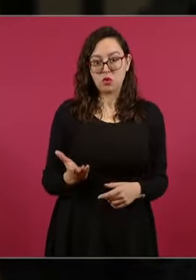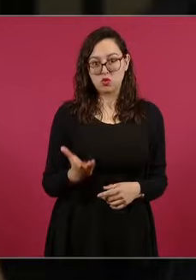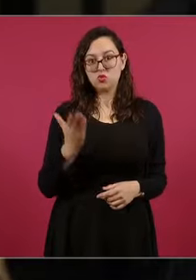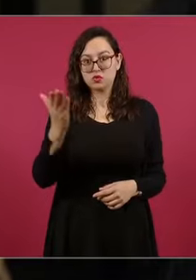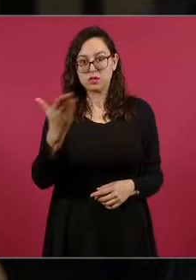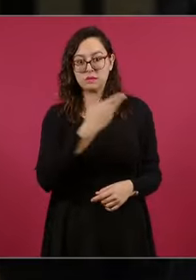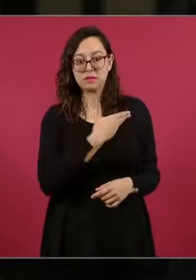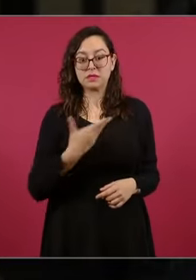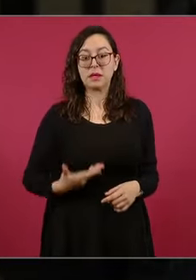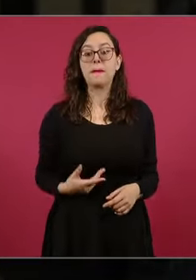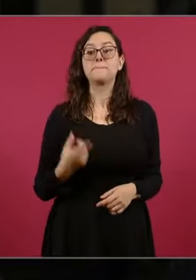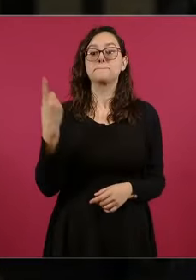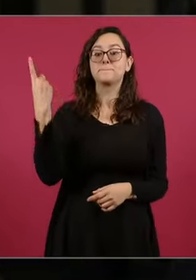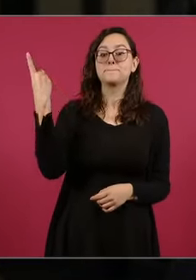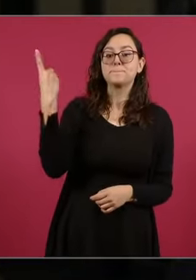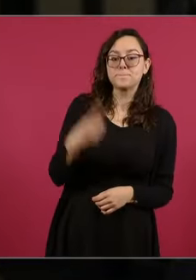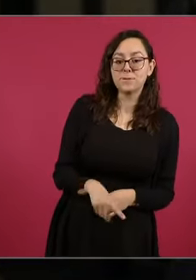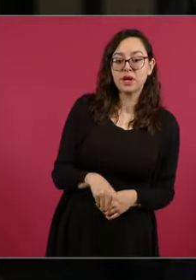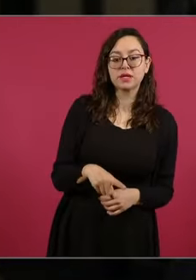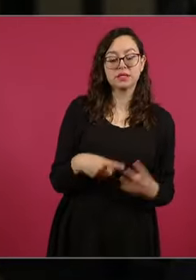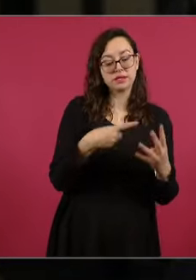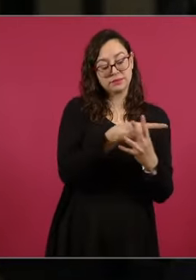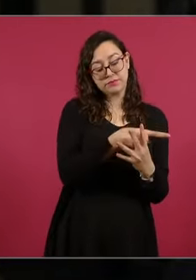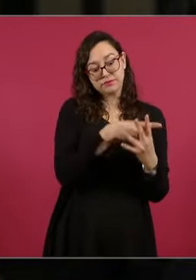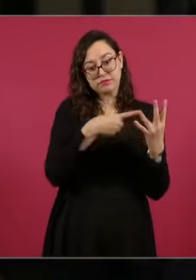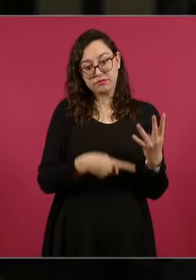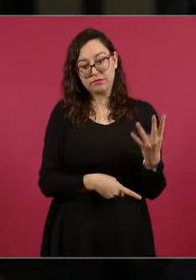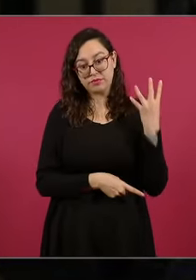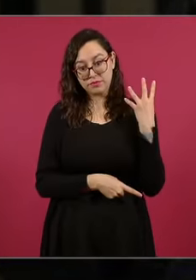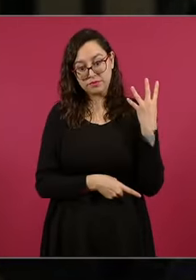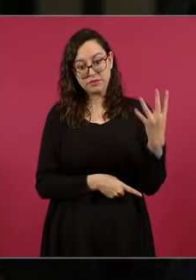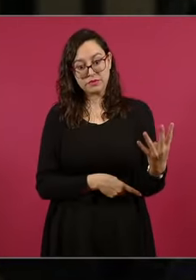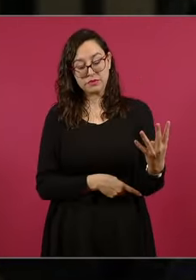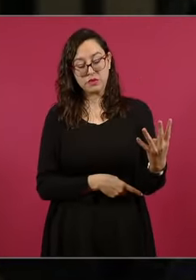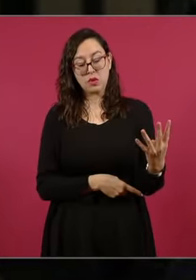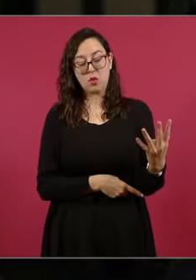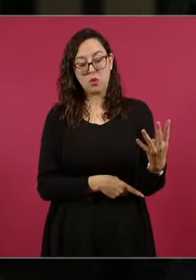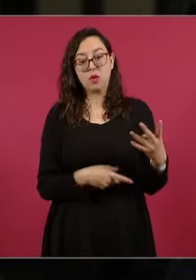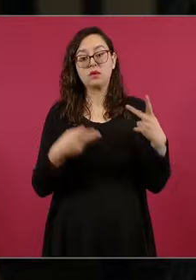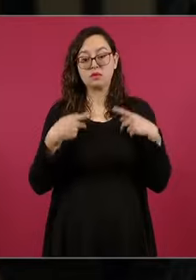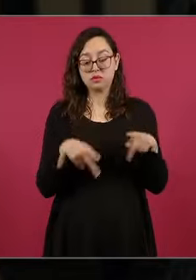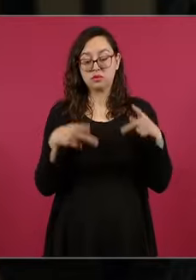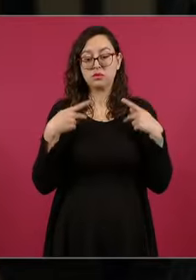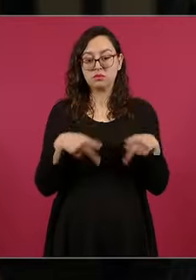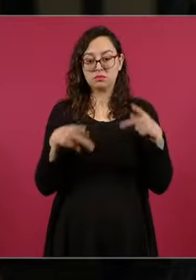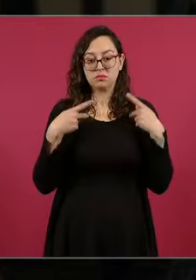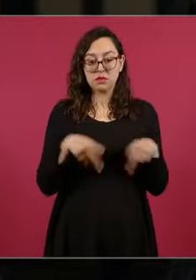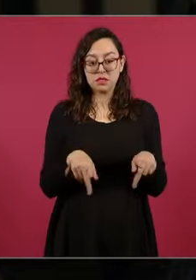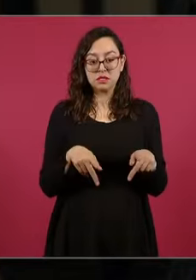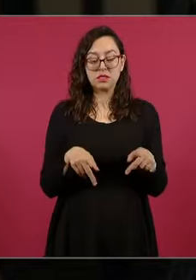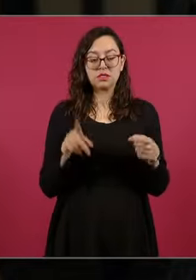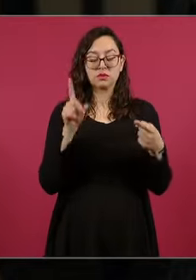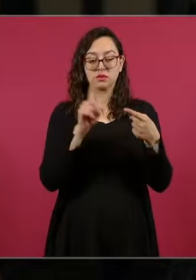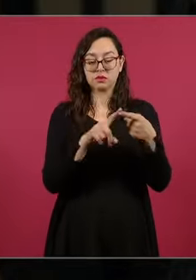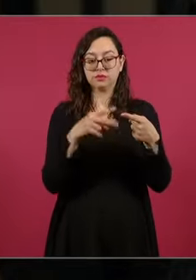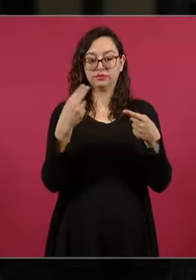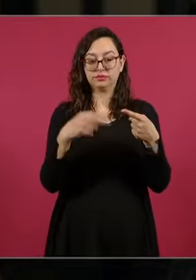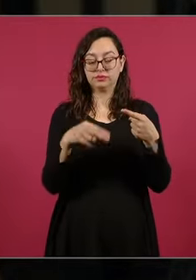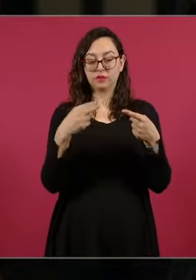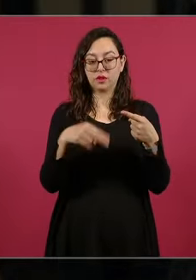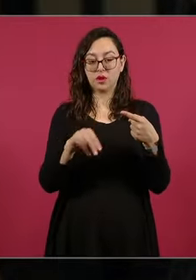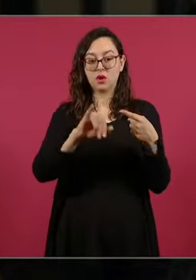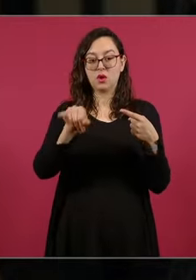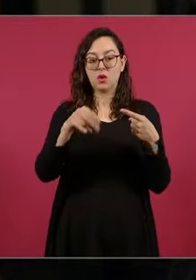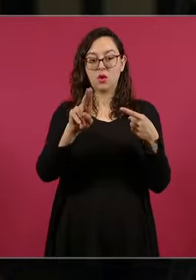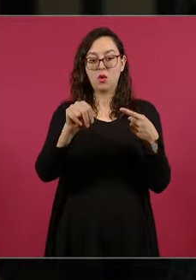presidente, pues se había solicitado que estos funcionarios, que entre quienes estaba uno de